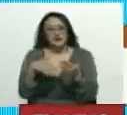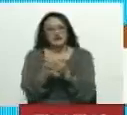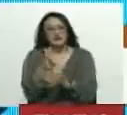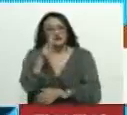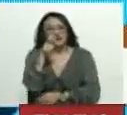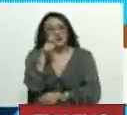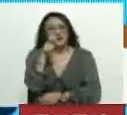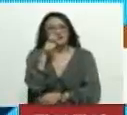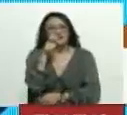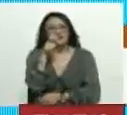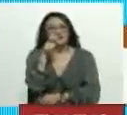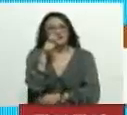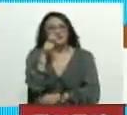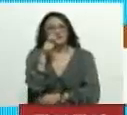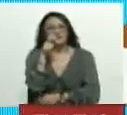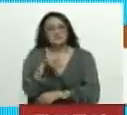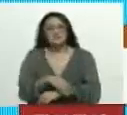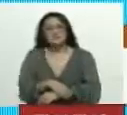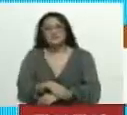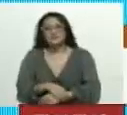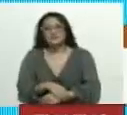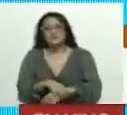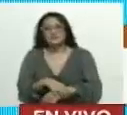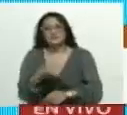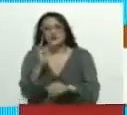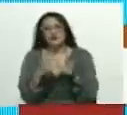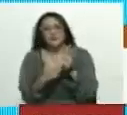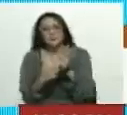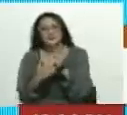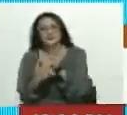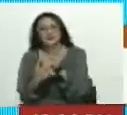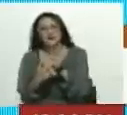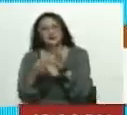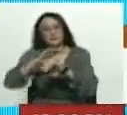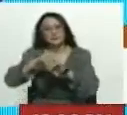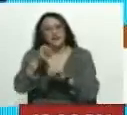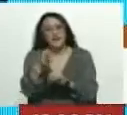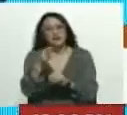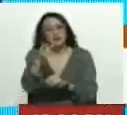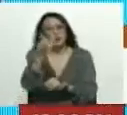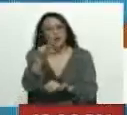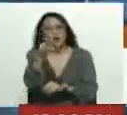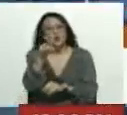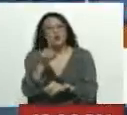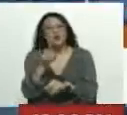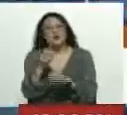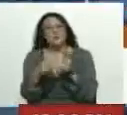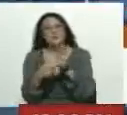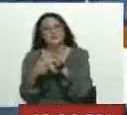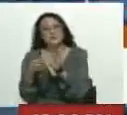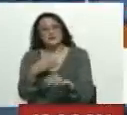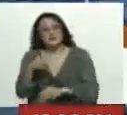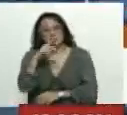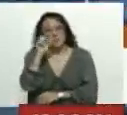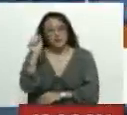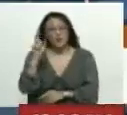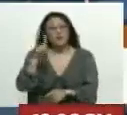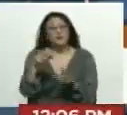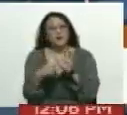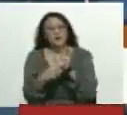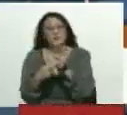fiscalización hay representantes y hay representantes Héctor Rodríguez es un representante el presidente maduro es un